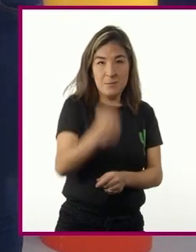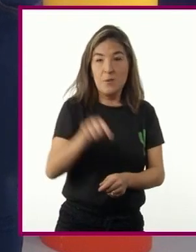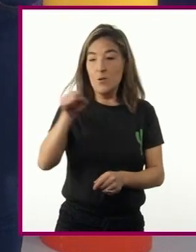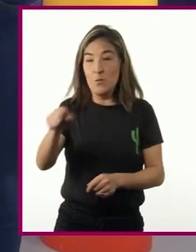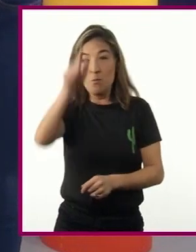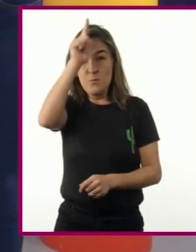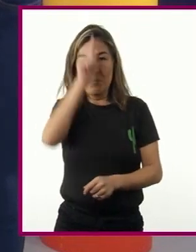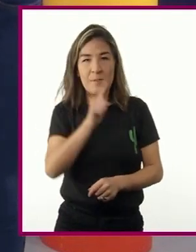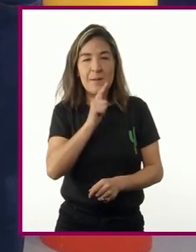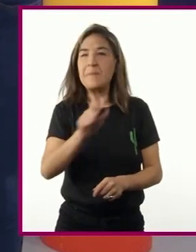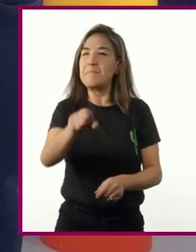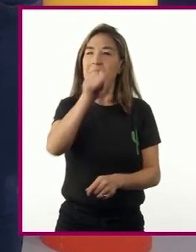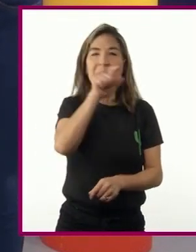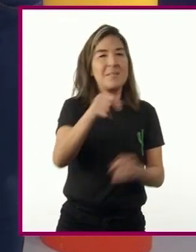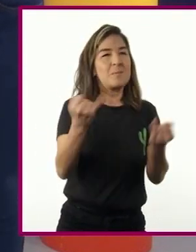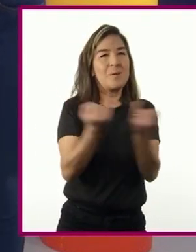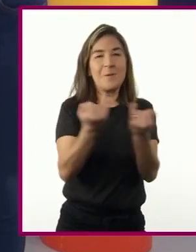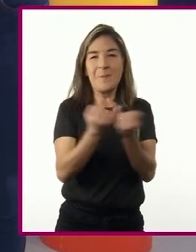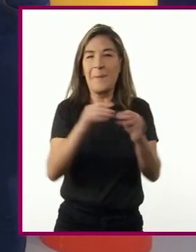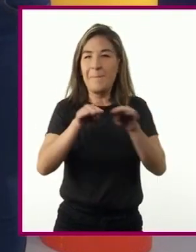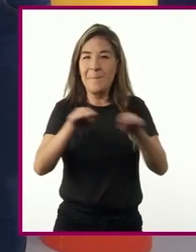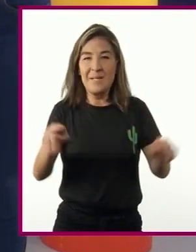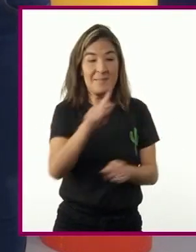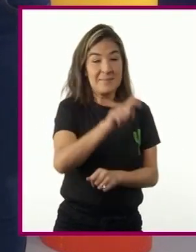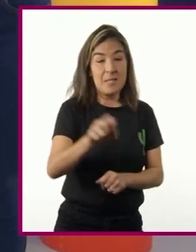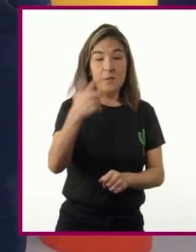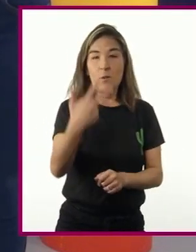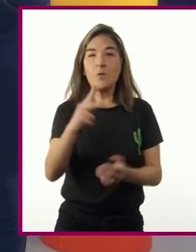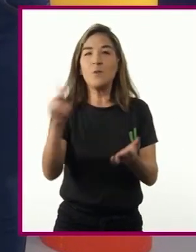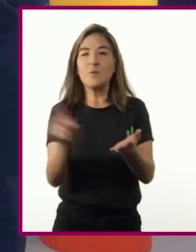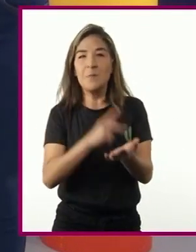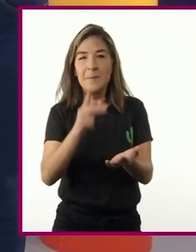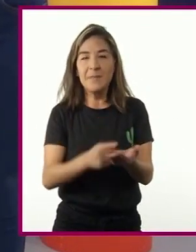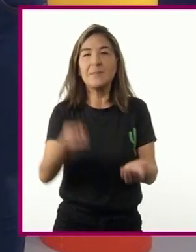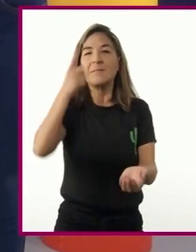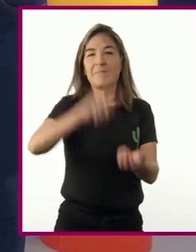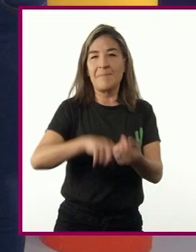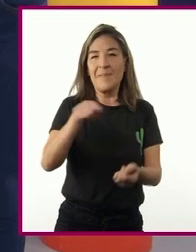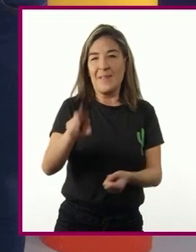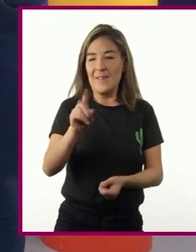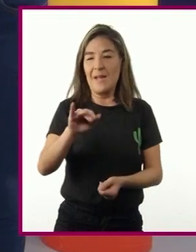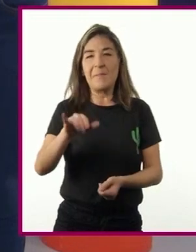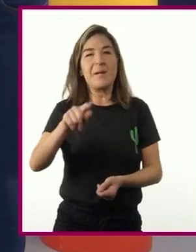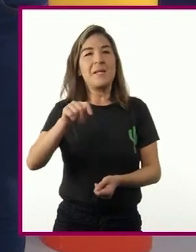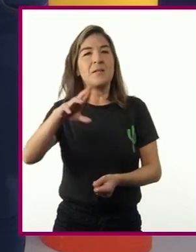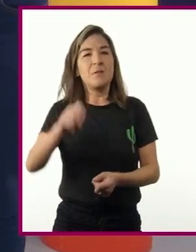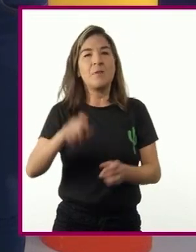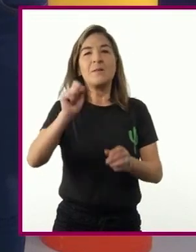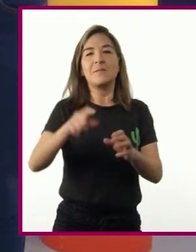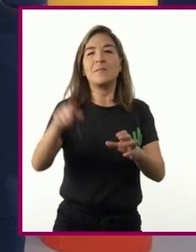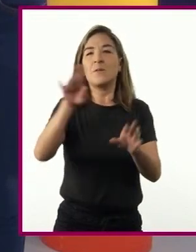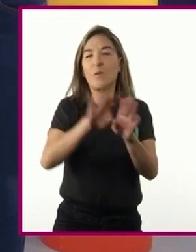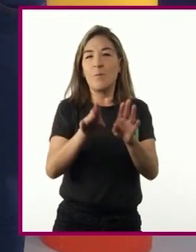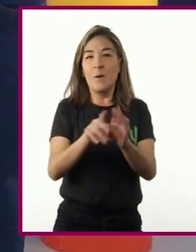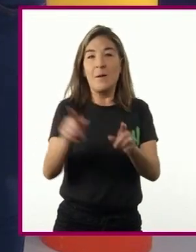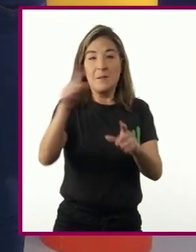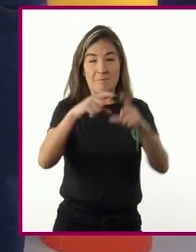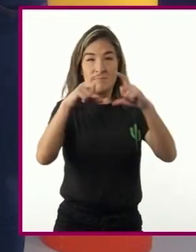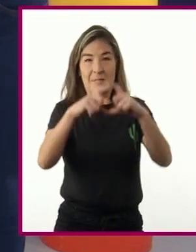debería tener la misma proporción, 108 veces el diámetro de la Luna, dando como